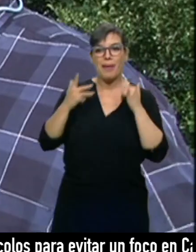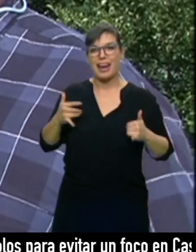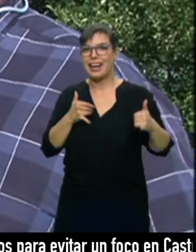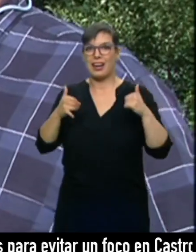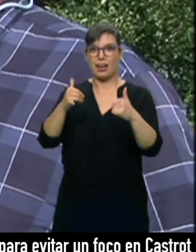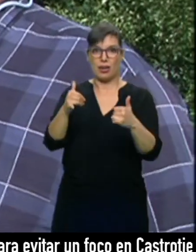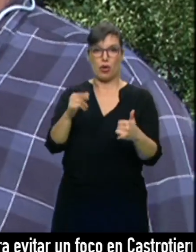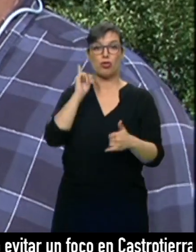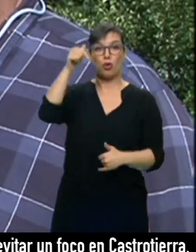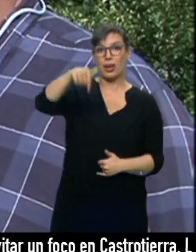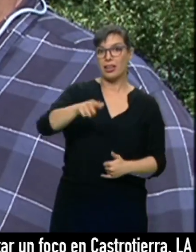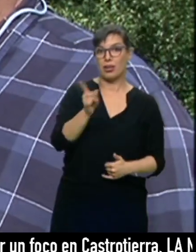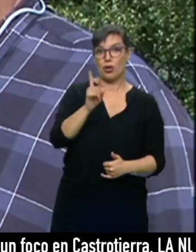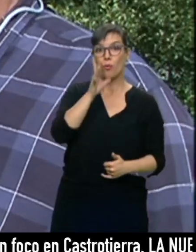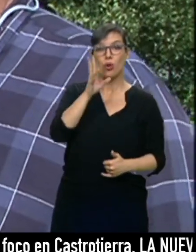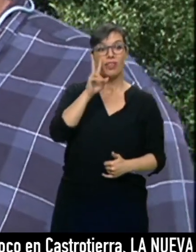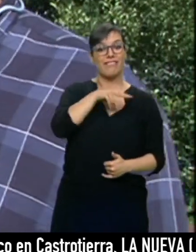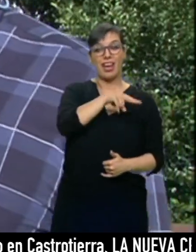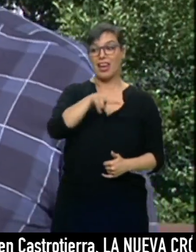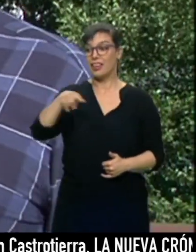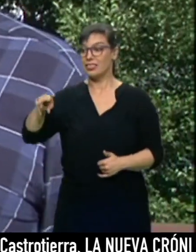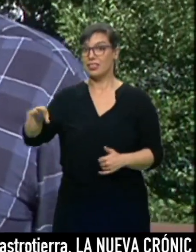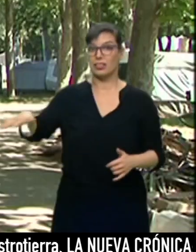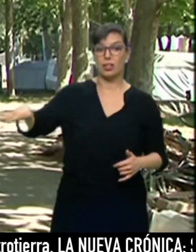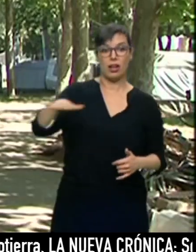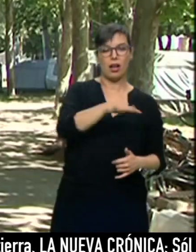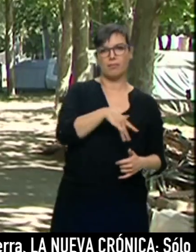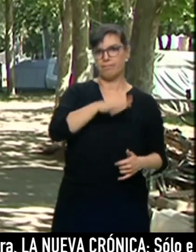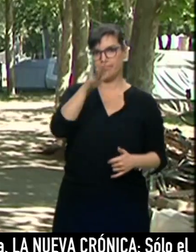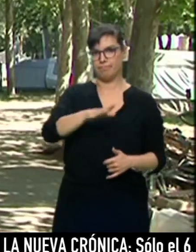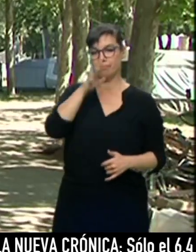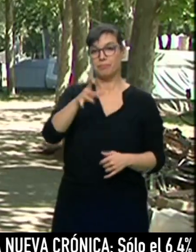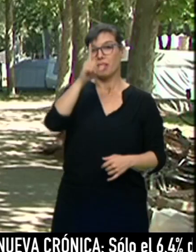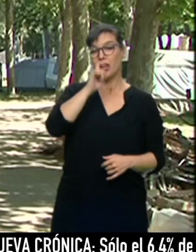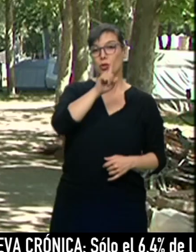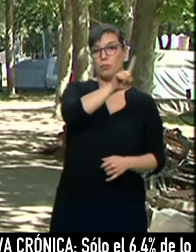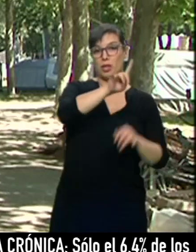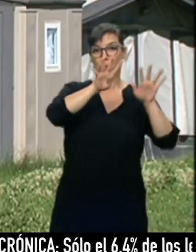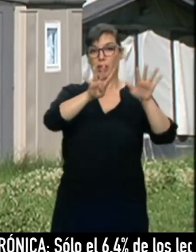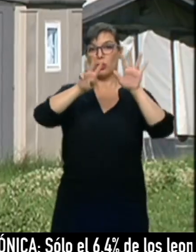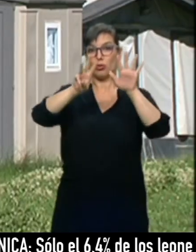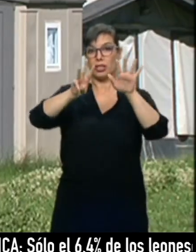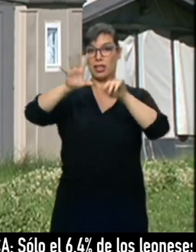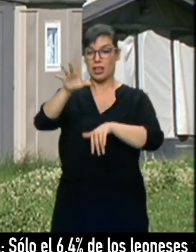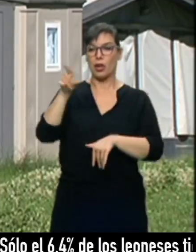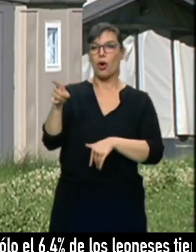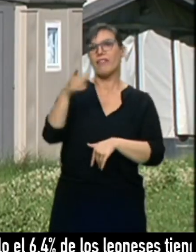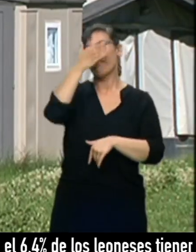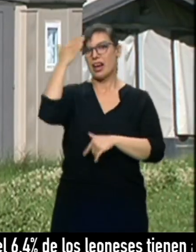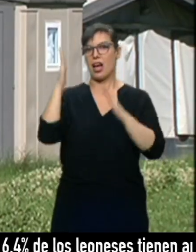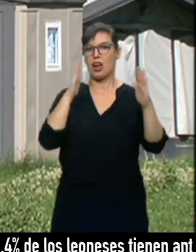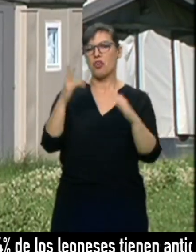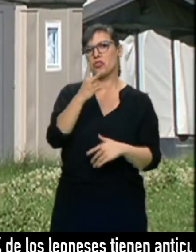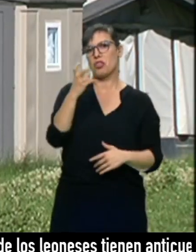solamente es esto, porque si nos damos una vuelta por el río teníais que ver lo que hay. Desde 1985 pasan el verano en este camping alrededor